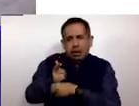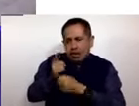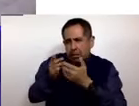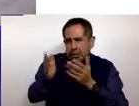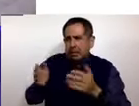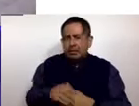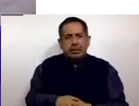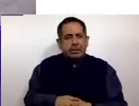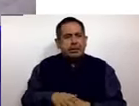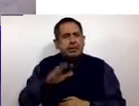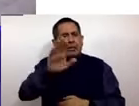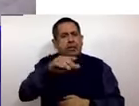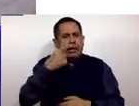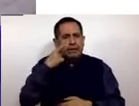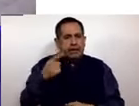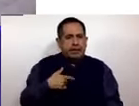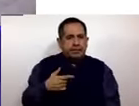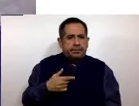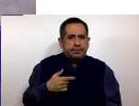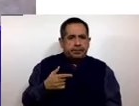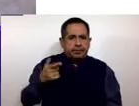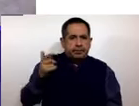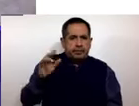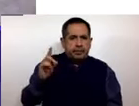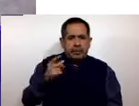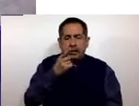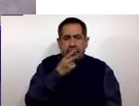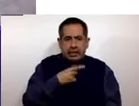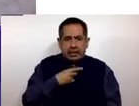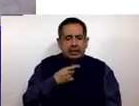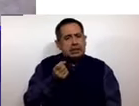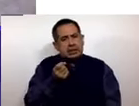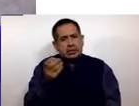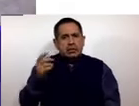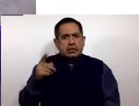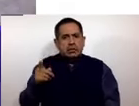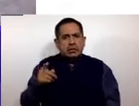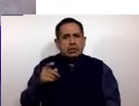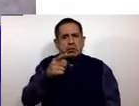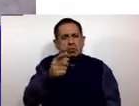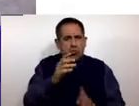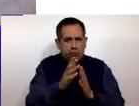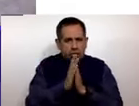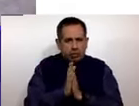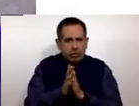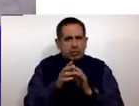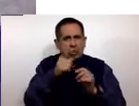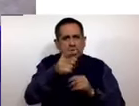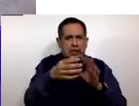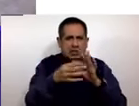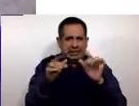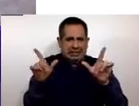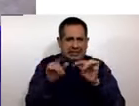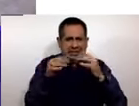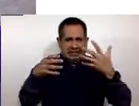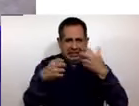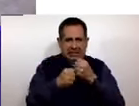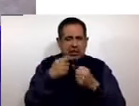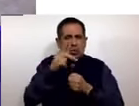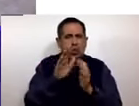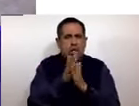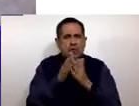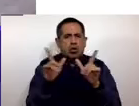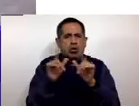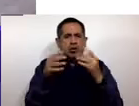Fíjate, Hilda me dice que están pidiendo que nos realices un resumen de tu libro.